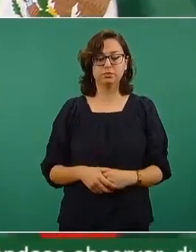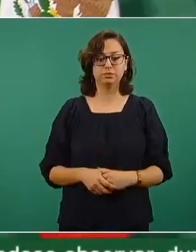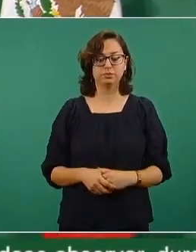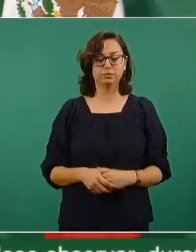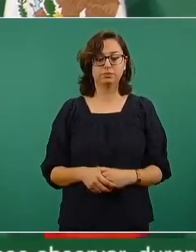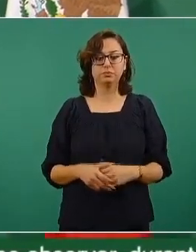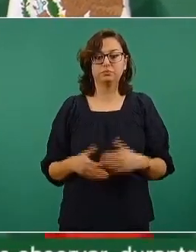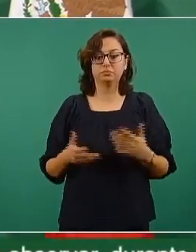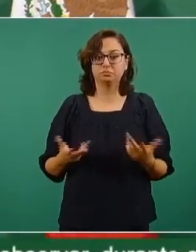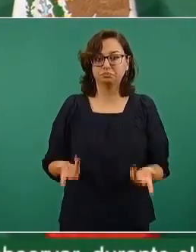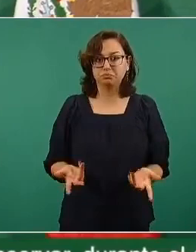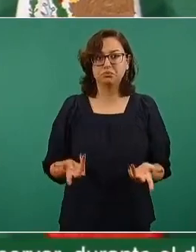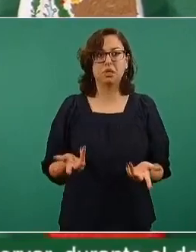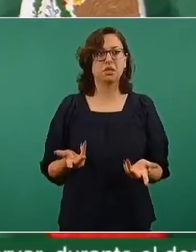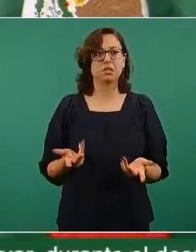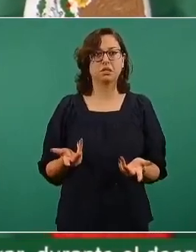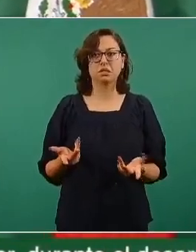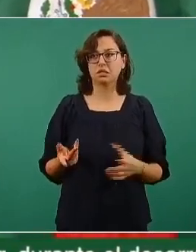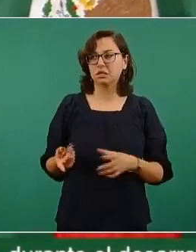no tengan